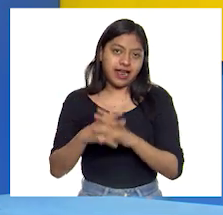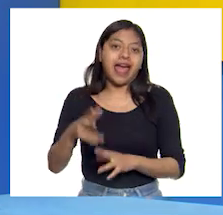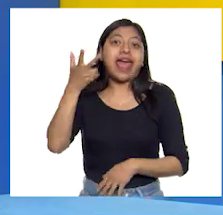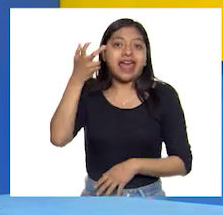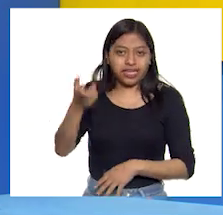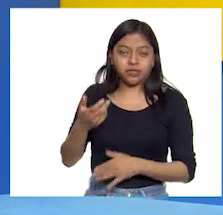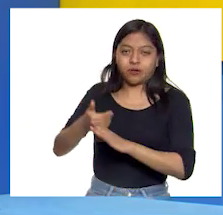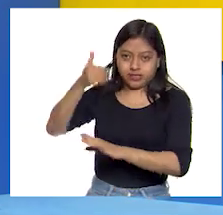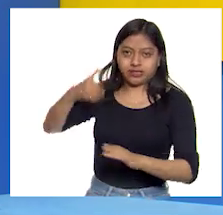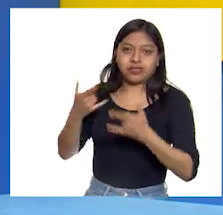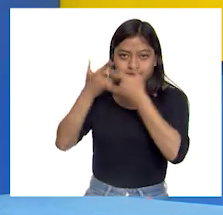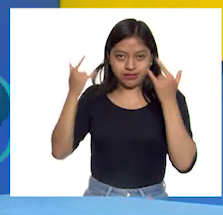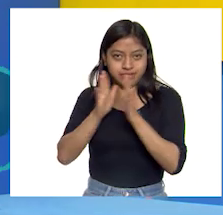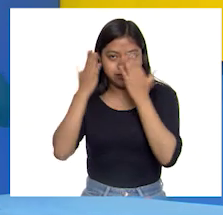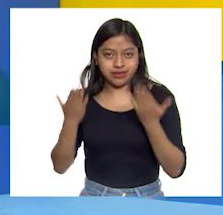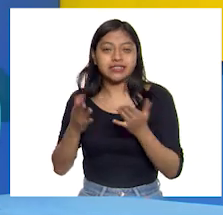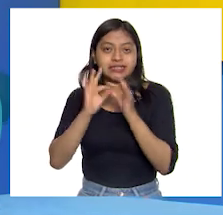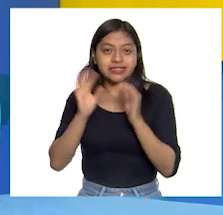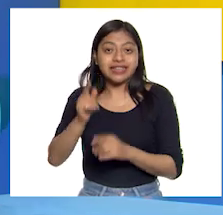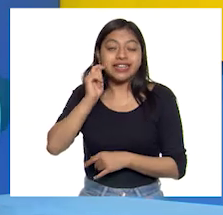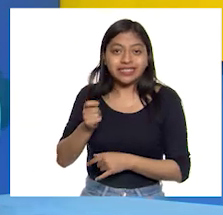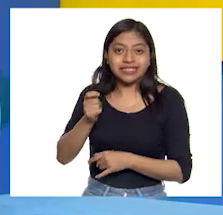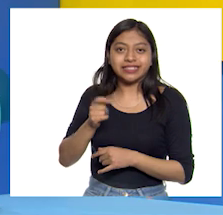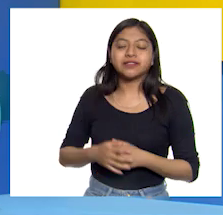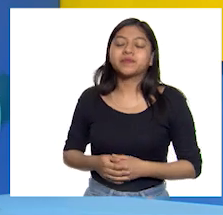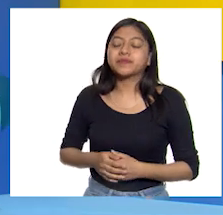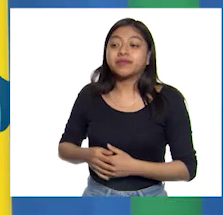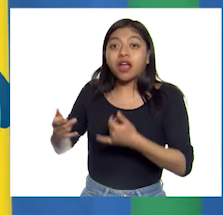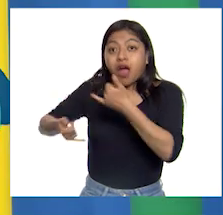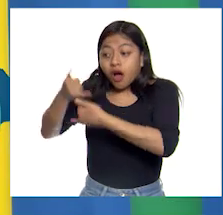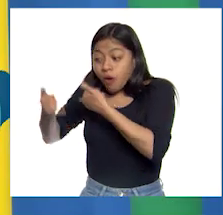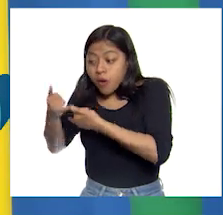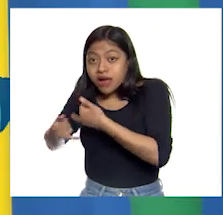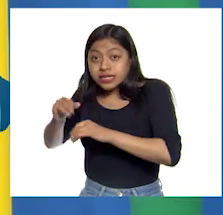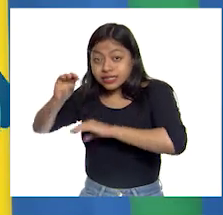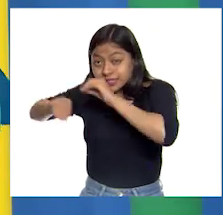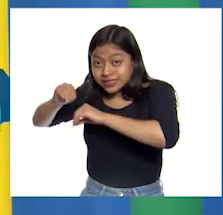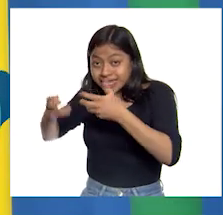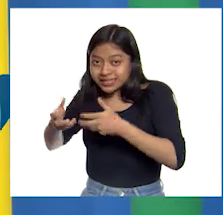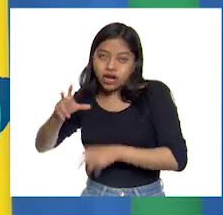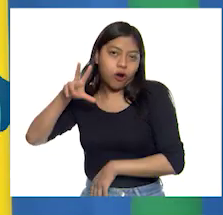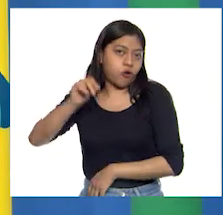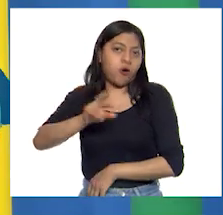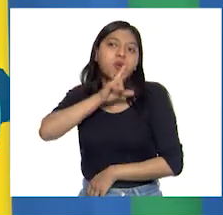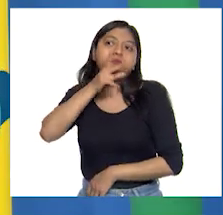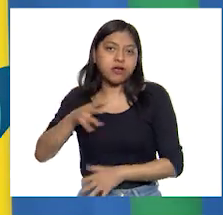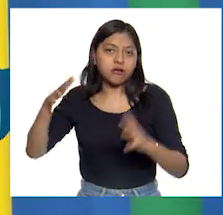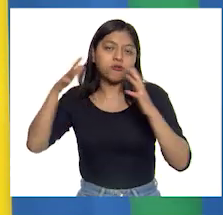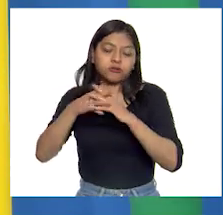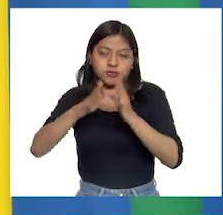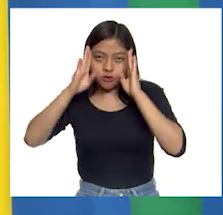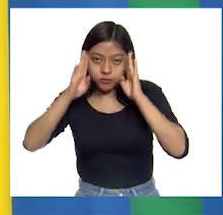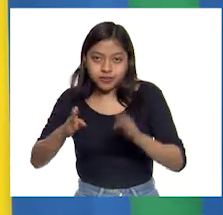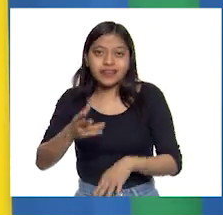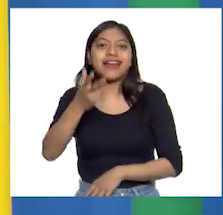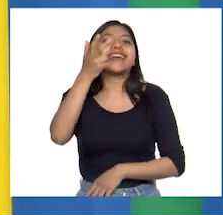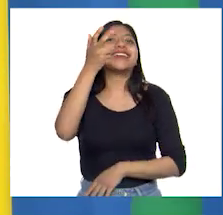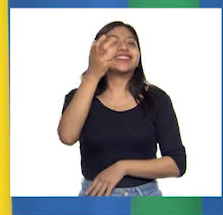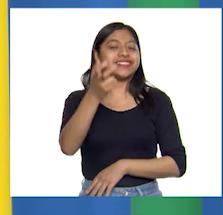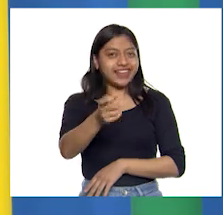de producir es lo que se le conoce como economía de guerra. Ya entiendo. Resultaba más importante